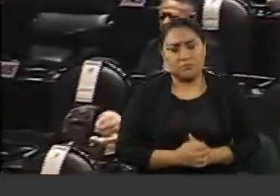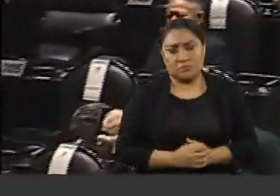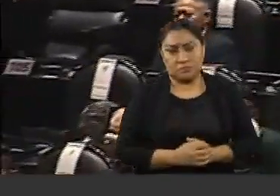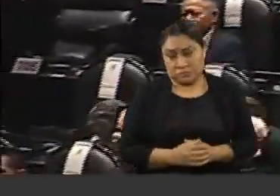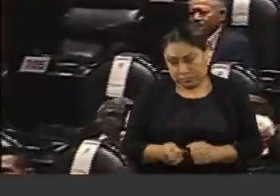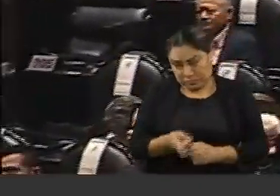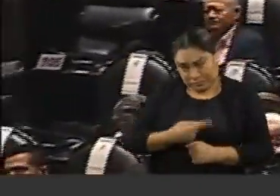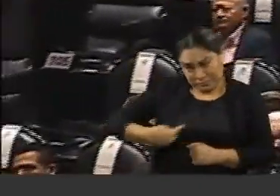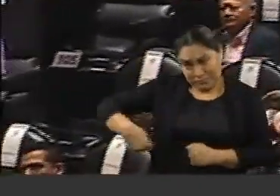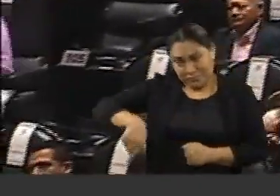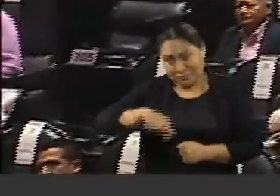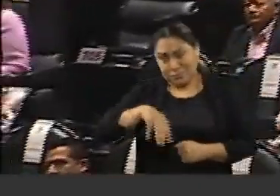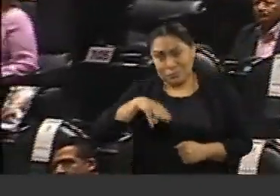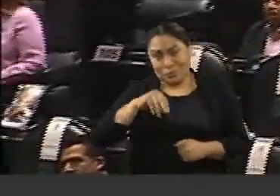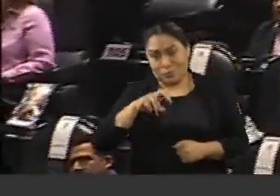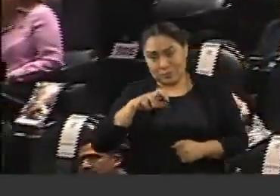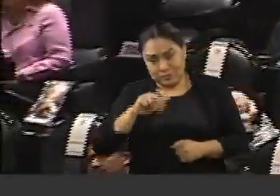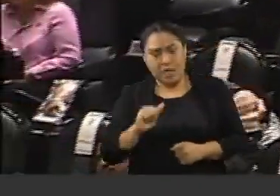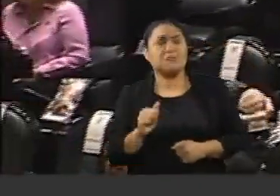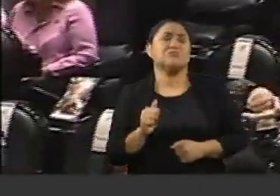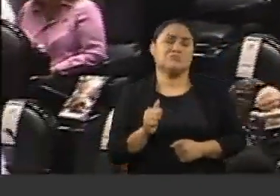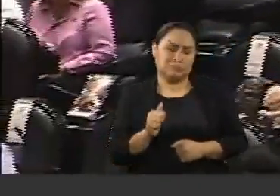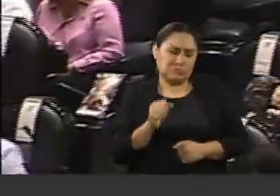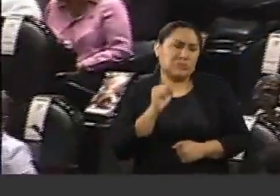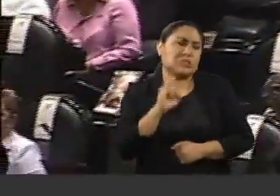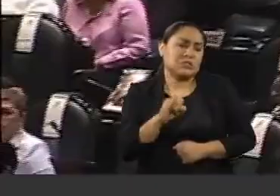Nosotros hemos contribuido, sin